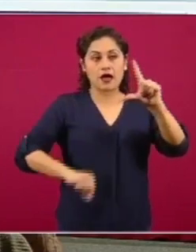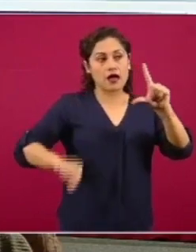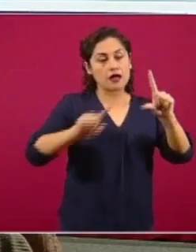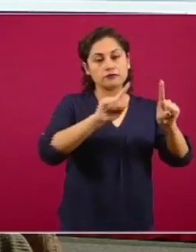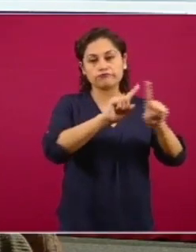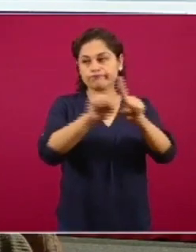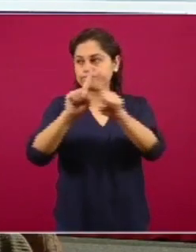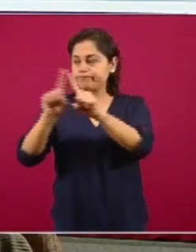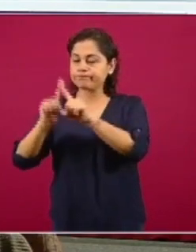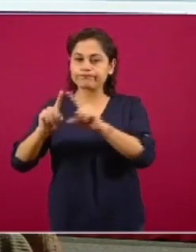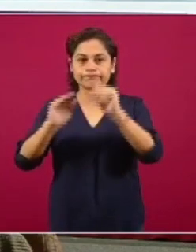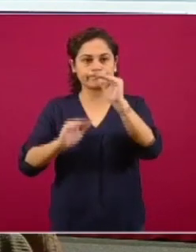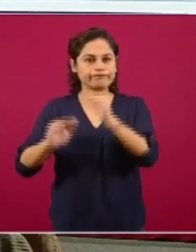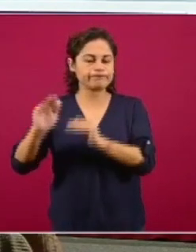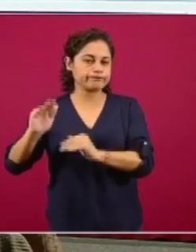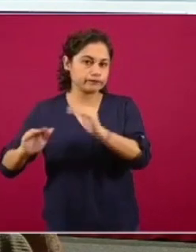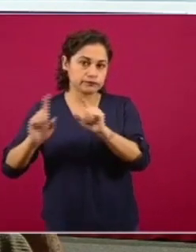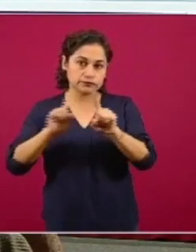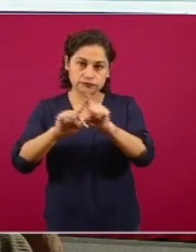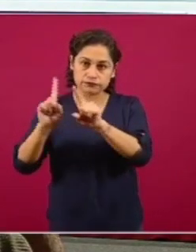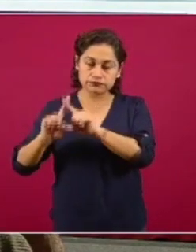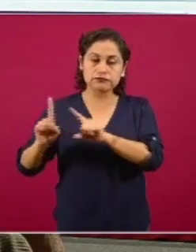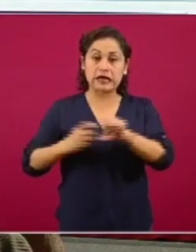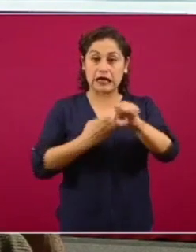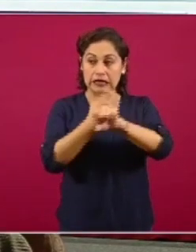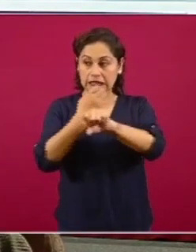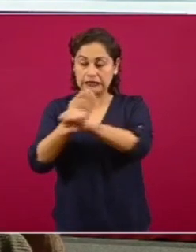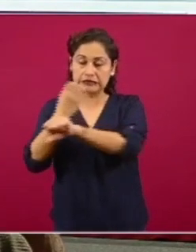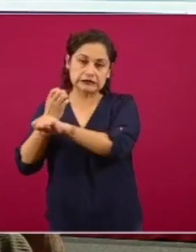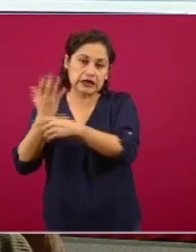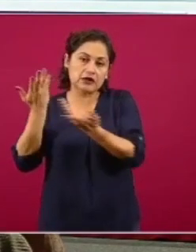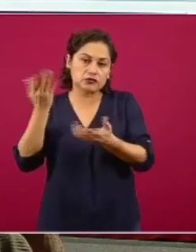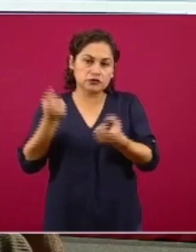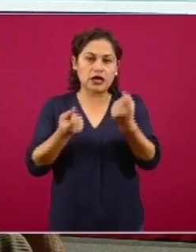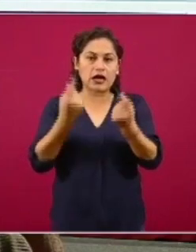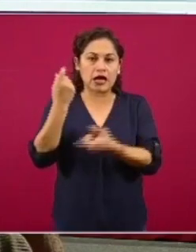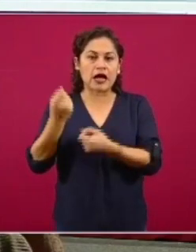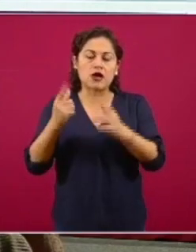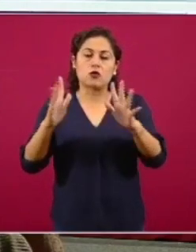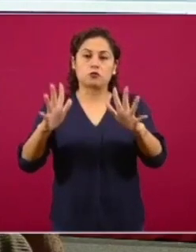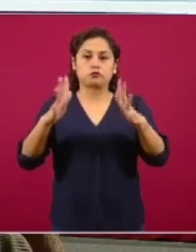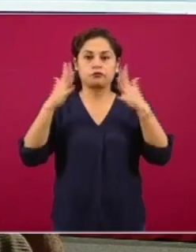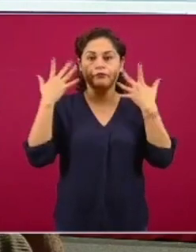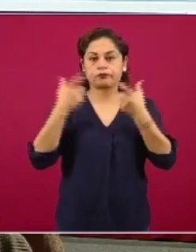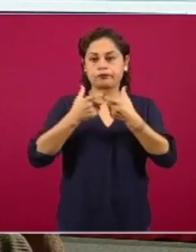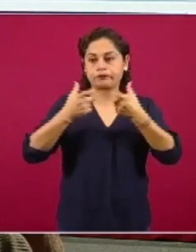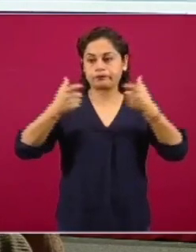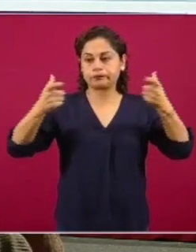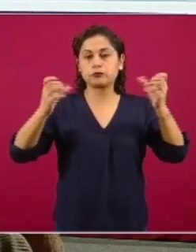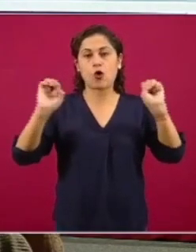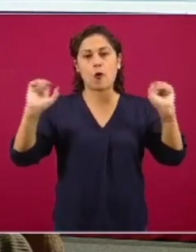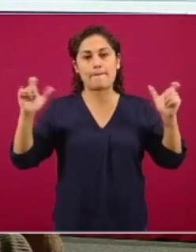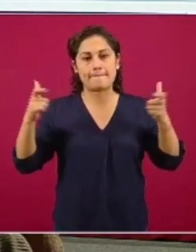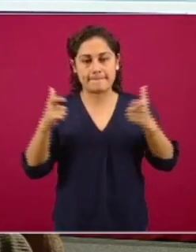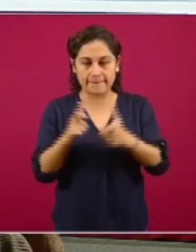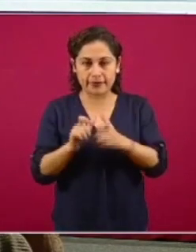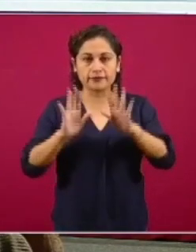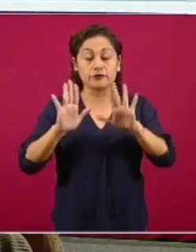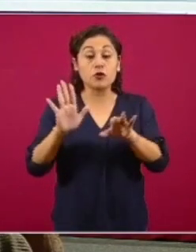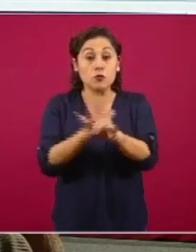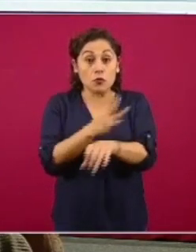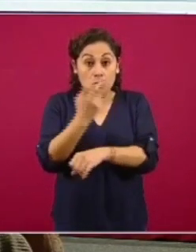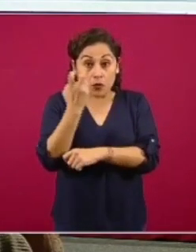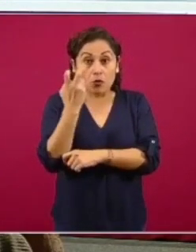una de las entidades federativas. Hay entidades federativas que tienen diferentes velocidades de incremento, de decremento, y que por